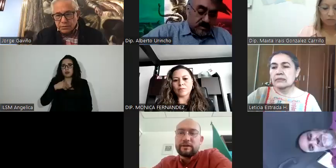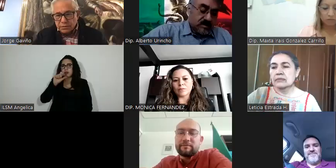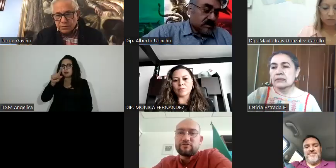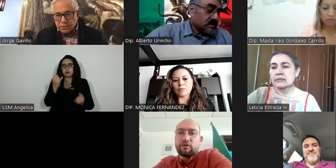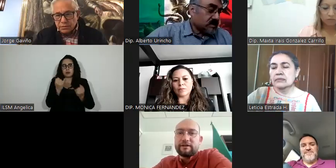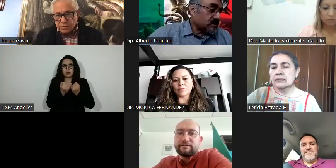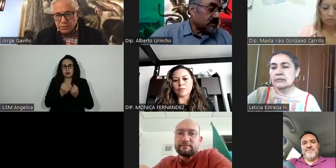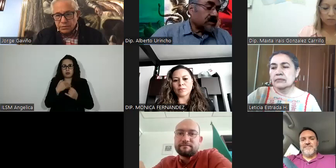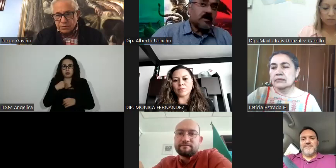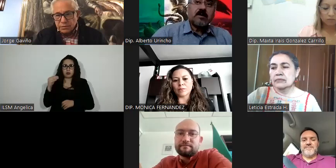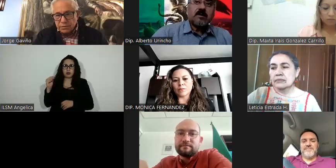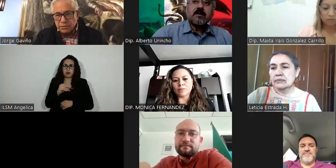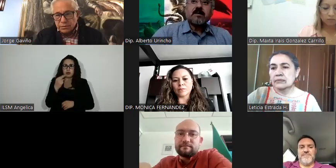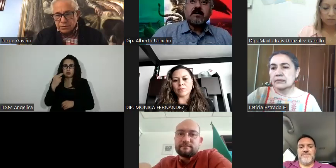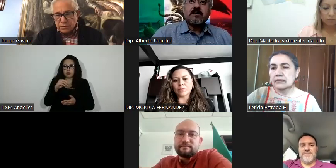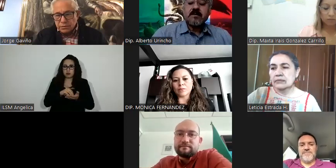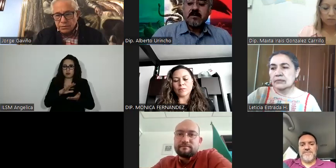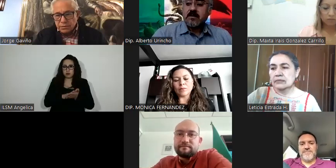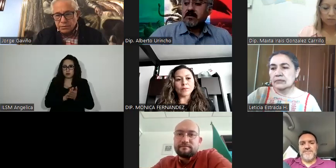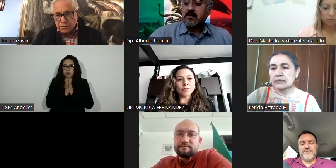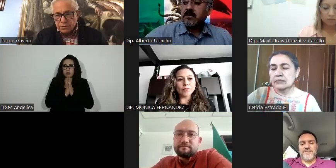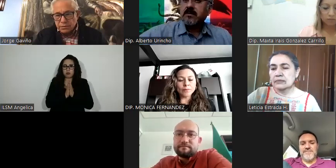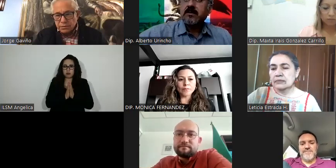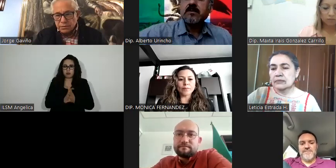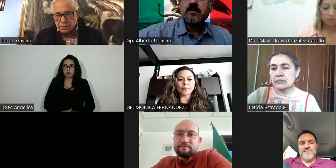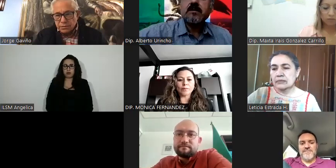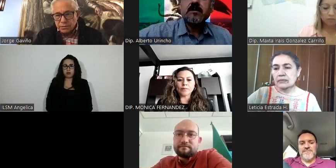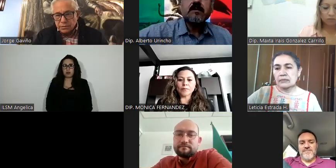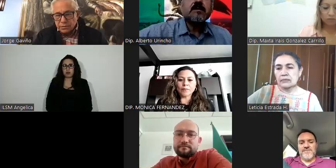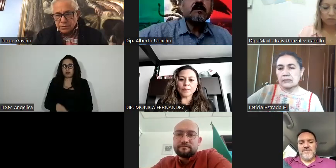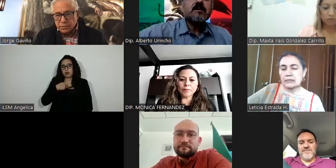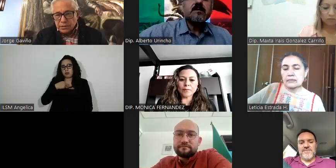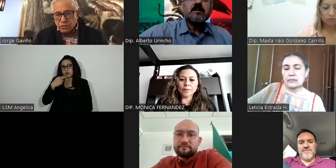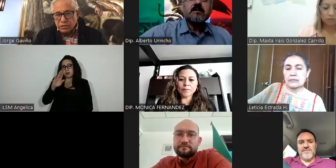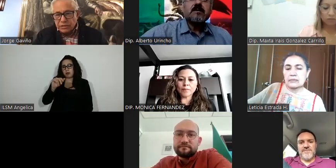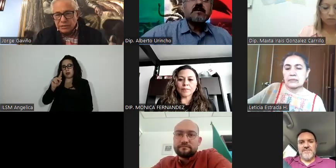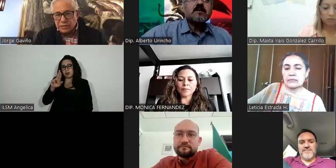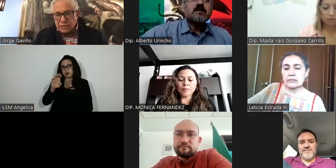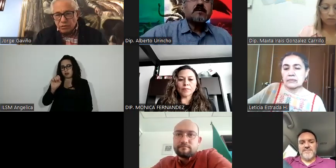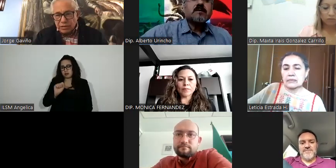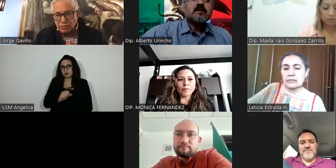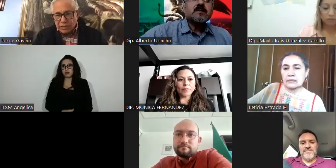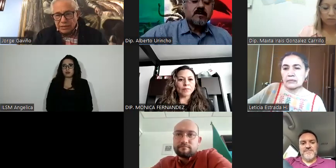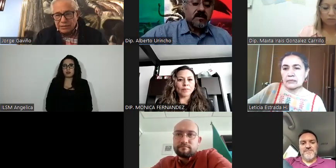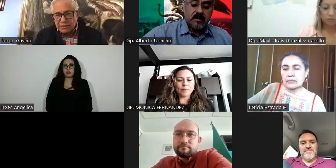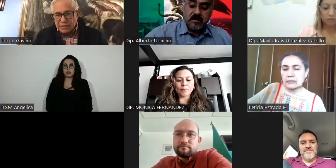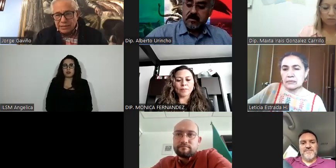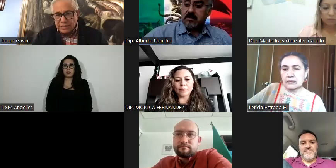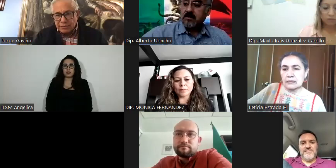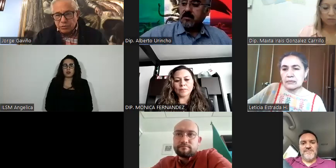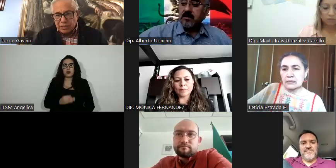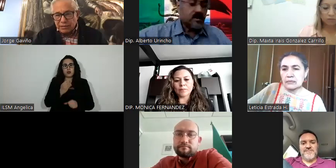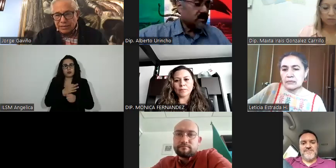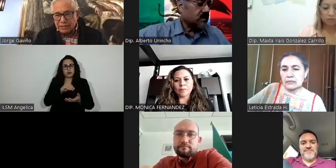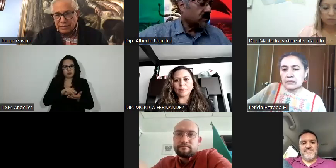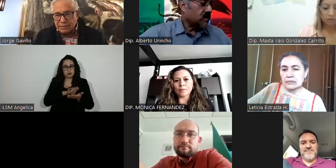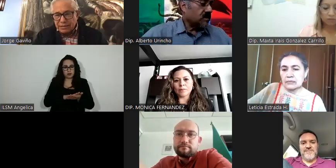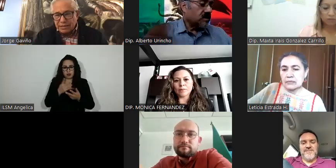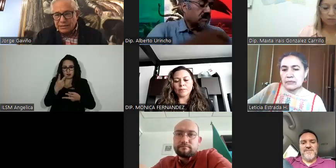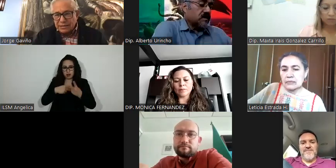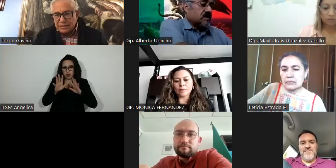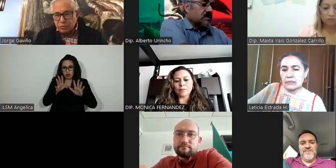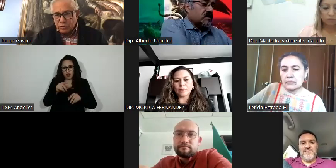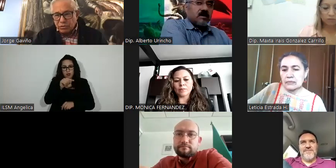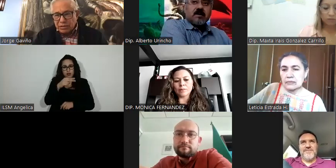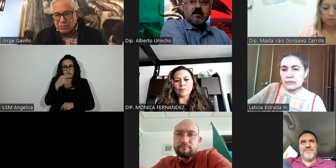que pudieran anotar mi asistencia, diputada Valentina Vátrez. Entonces, anotamos la asistencia de la diputada Valentina